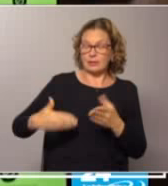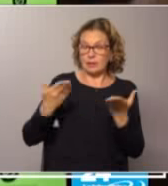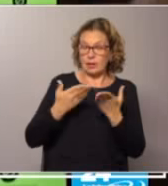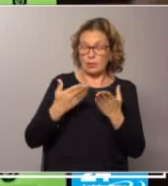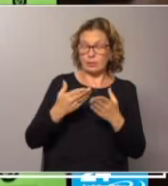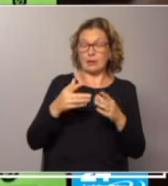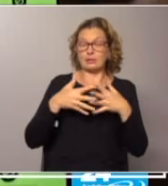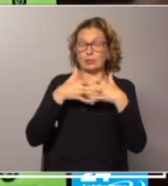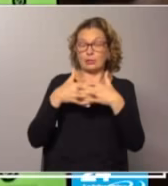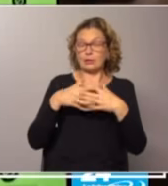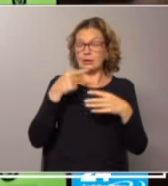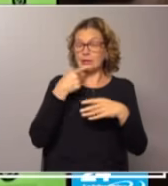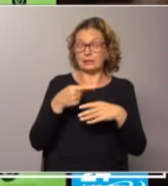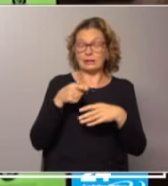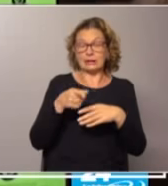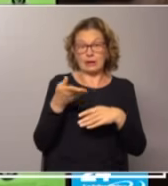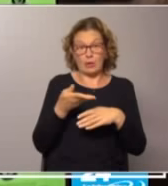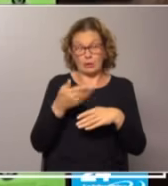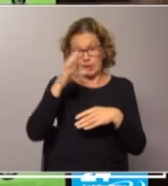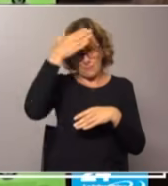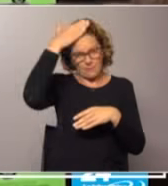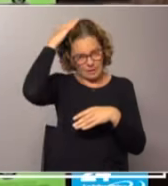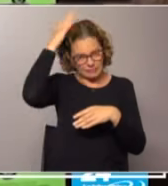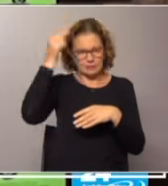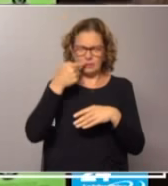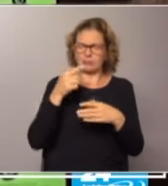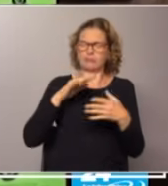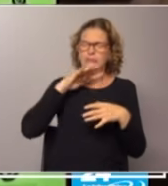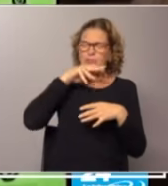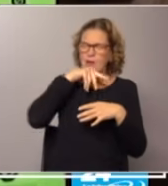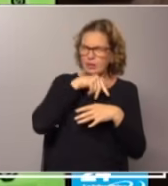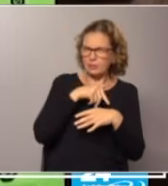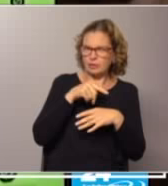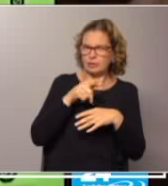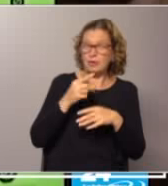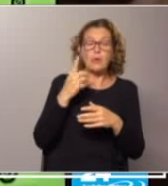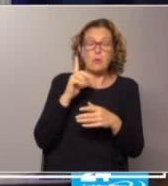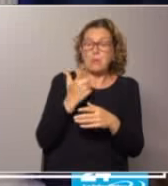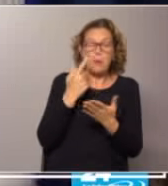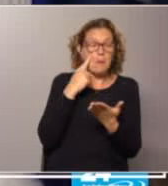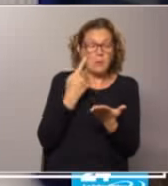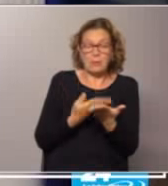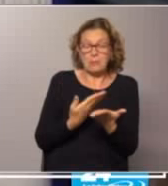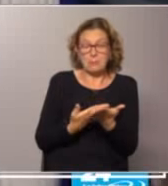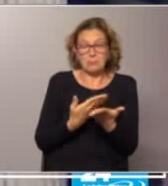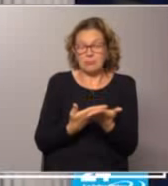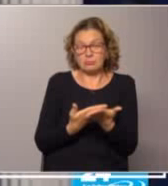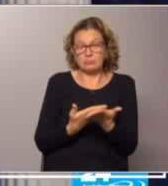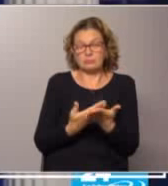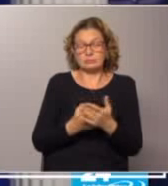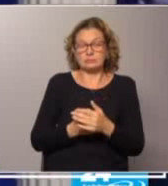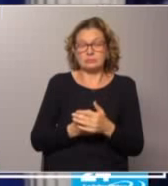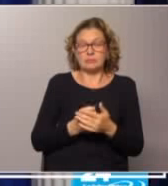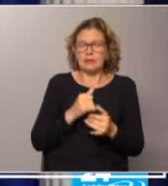sigue afirmando que su derrota electoral es el resultado de una manipulación a pesar de que no hay pruebas sobre ellos efe que